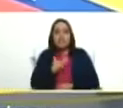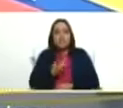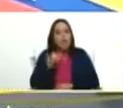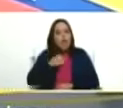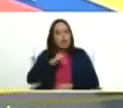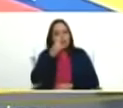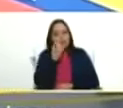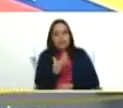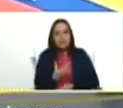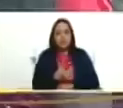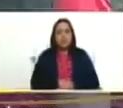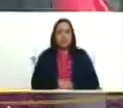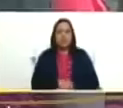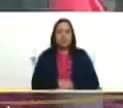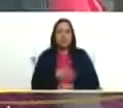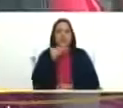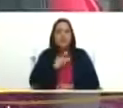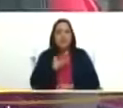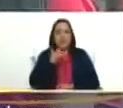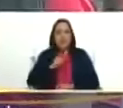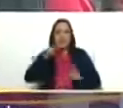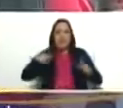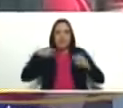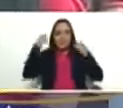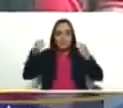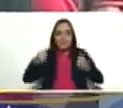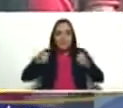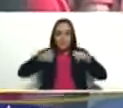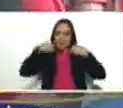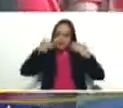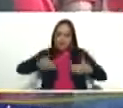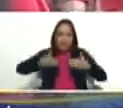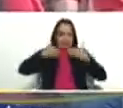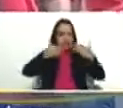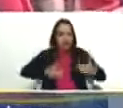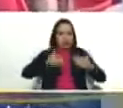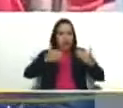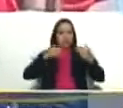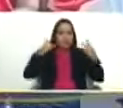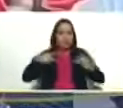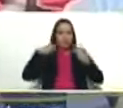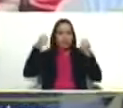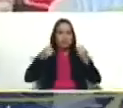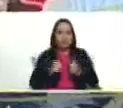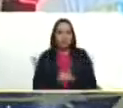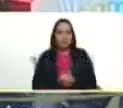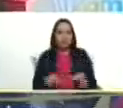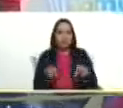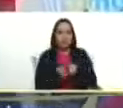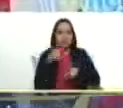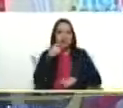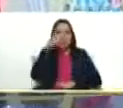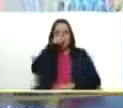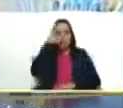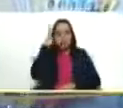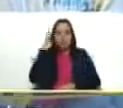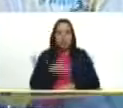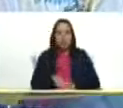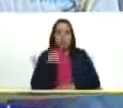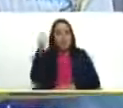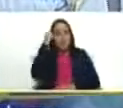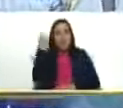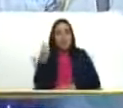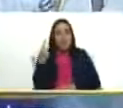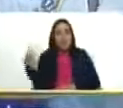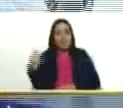bella. Diciembre ha sido de victoria, en victoria, en victoria. Y como dice Diosdado, y los días que faltan